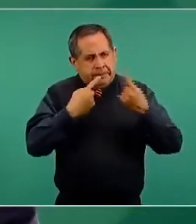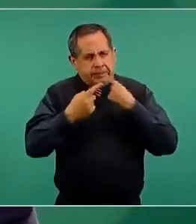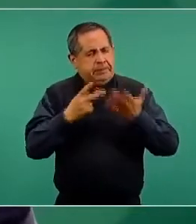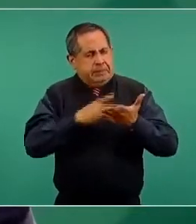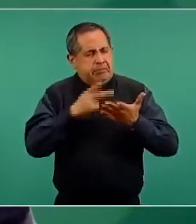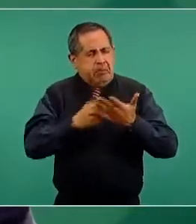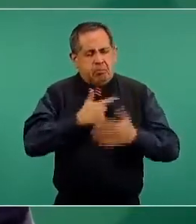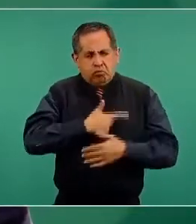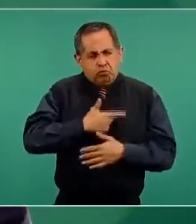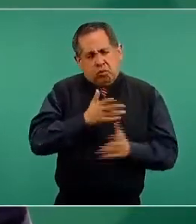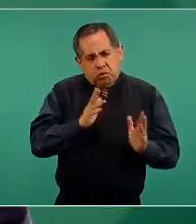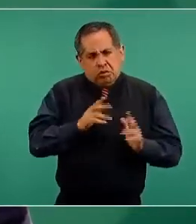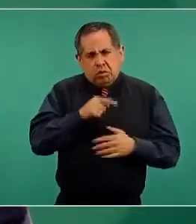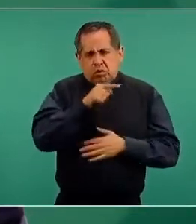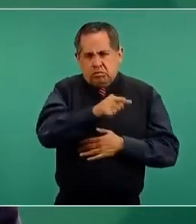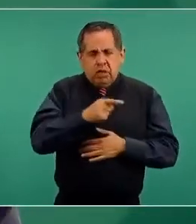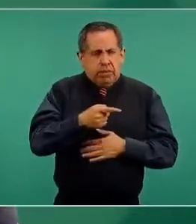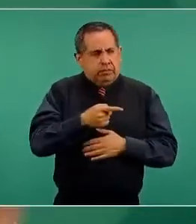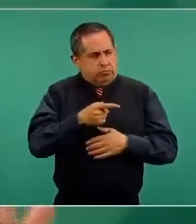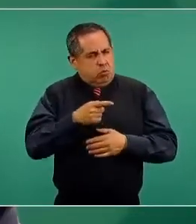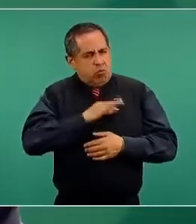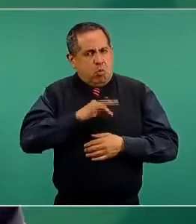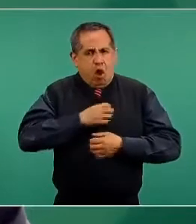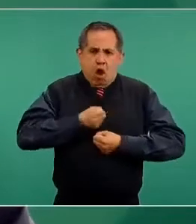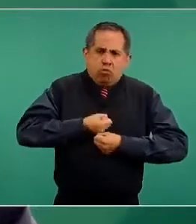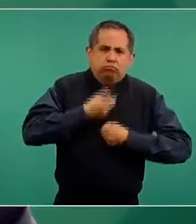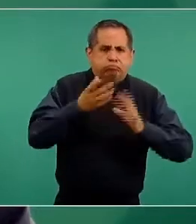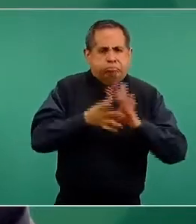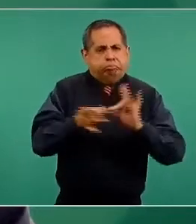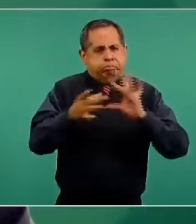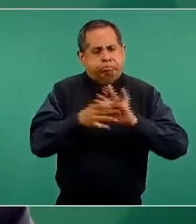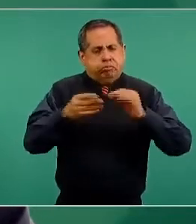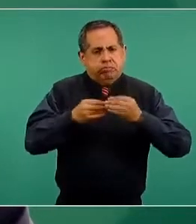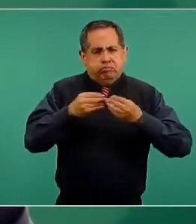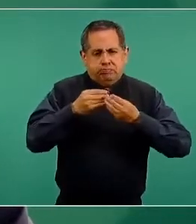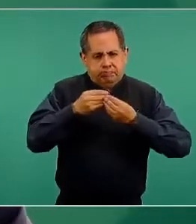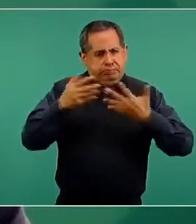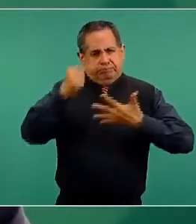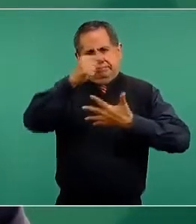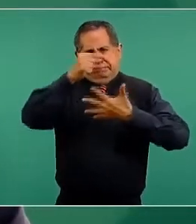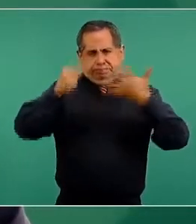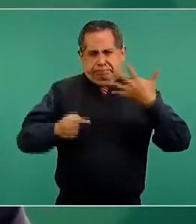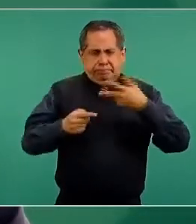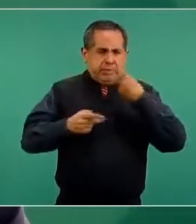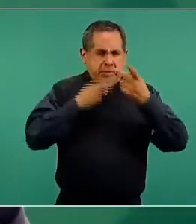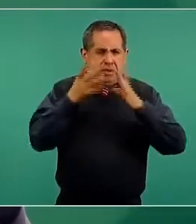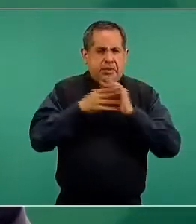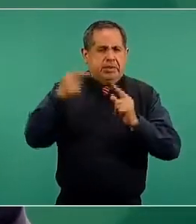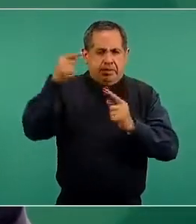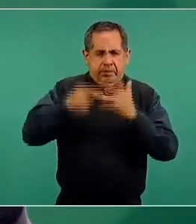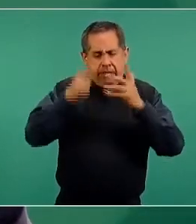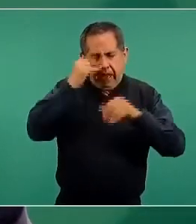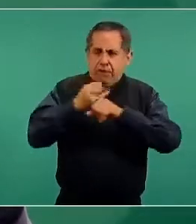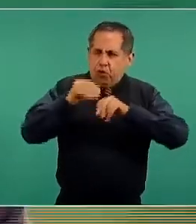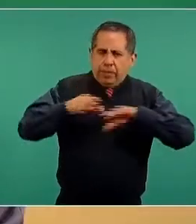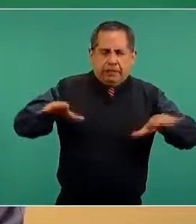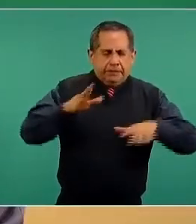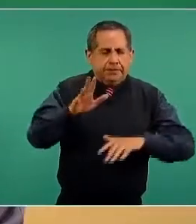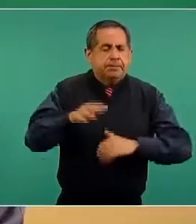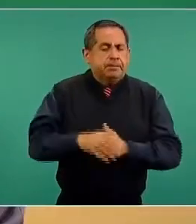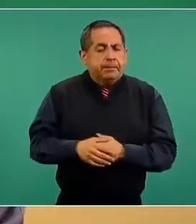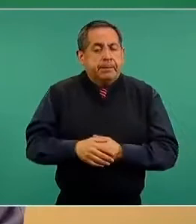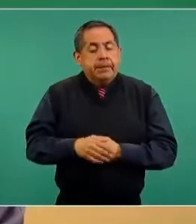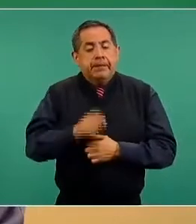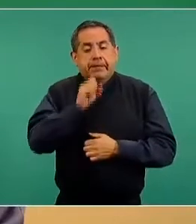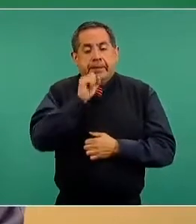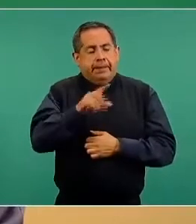da mucho gusto porque me permite hacer toda clase de comentarios pertinentes para informar al público. Y